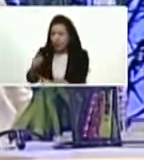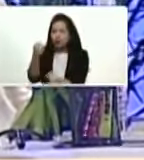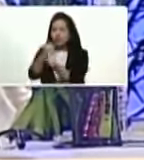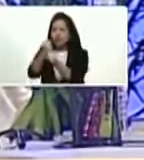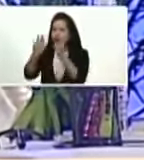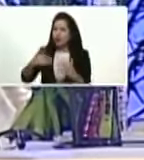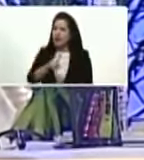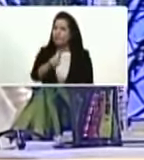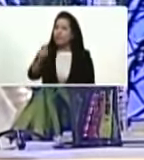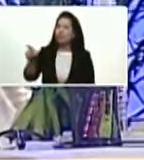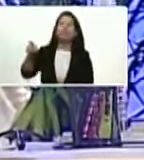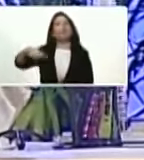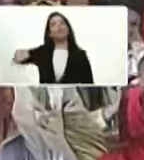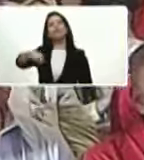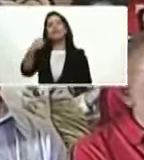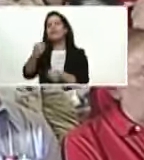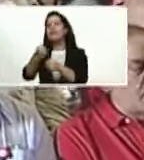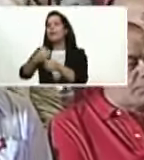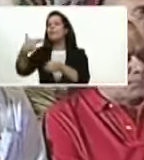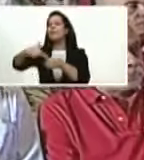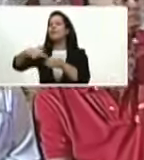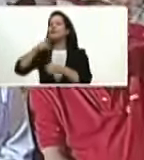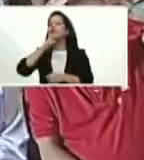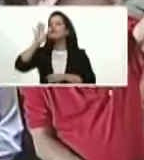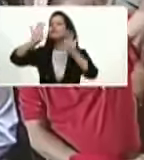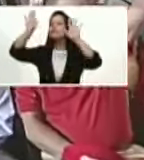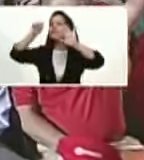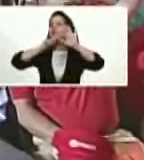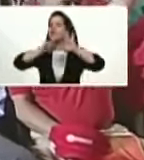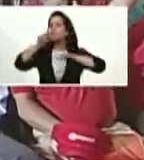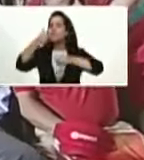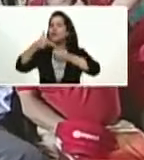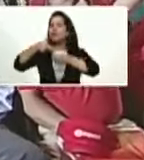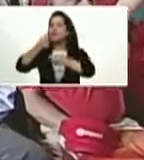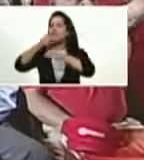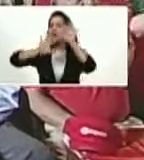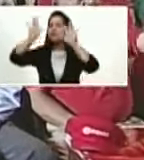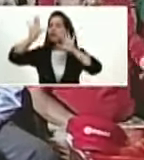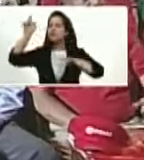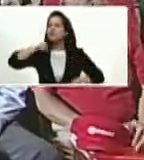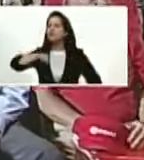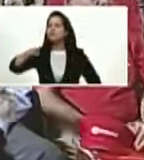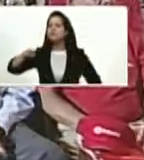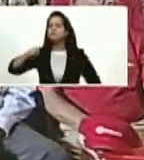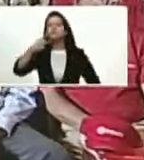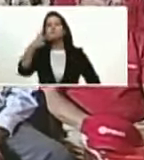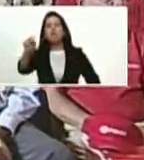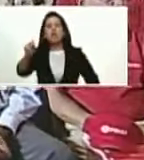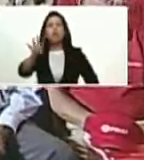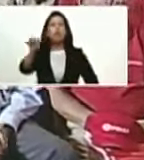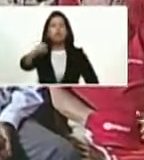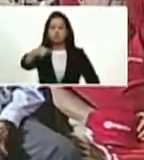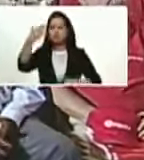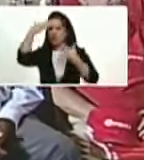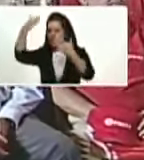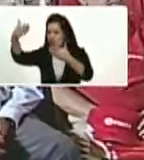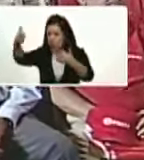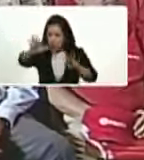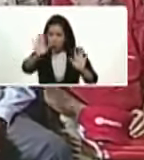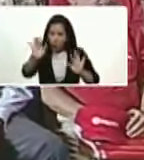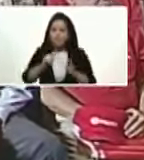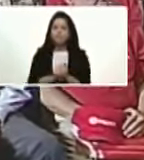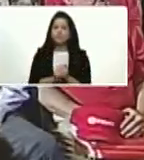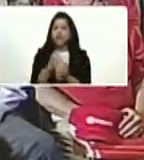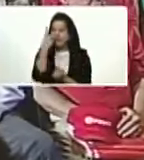industria petrolera que están presentes. Hay bastante, mira, hay unos 30, 40 camaradas. Saludos, algunos tenía tiempo que